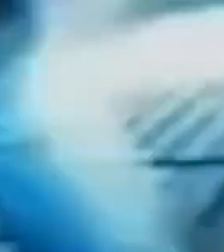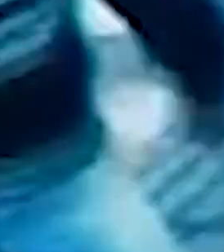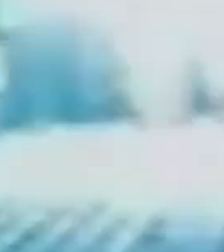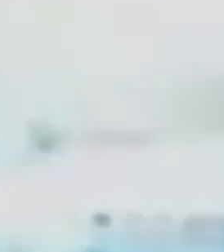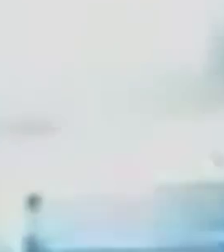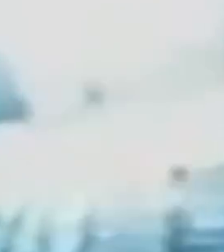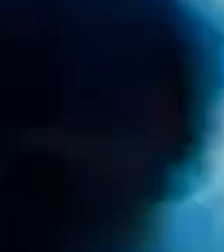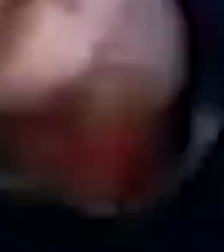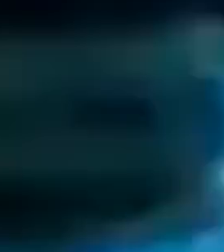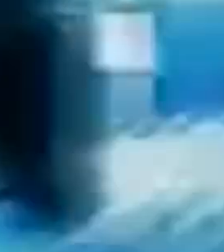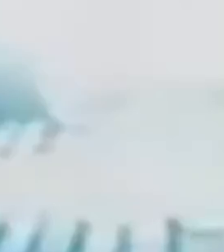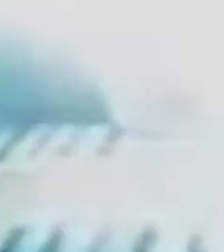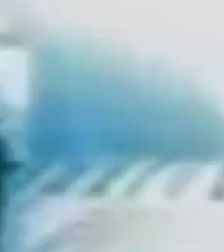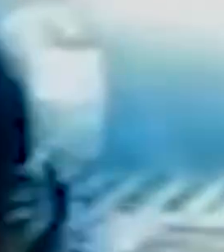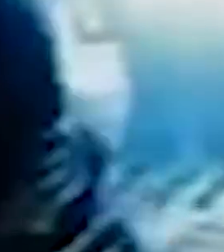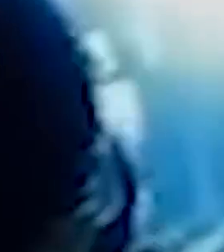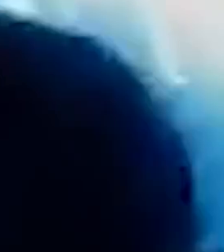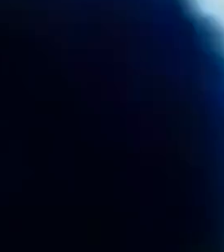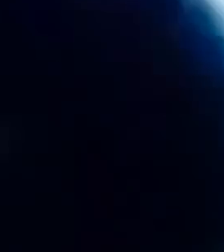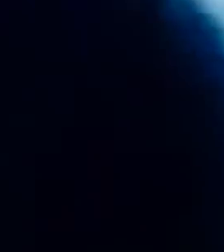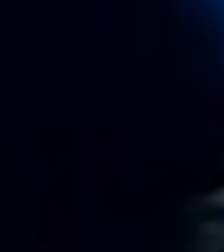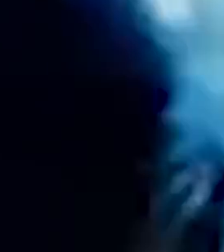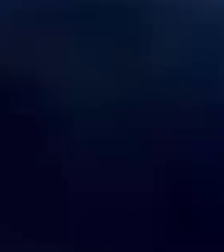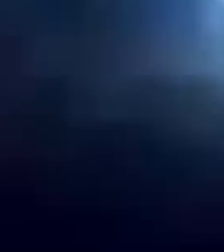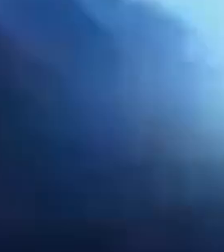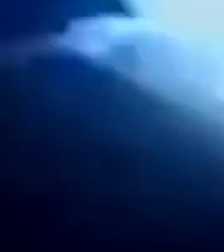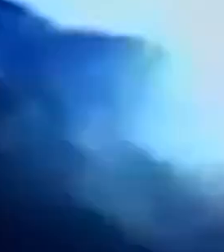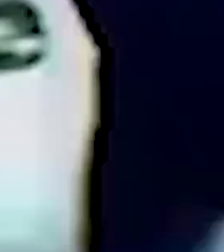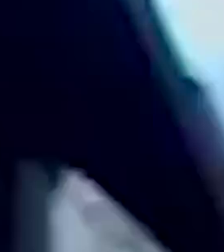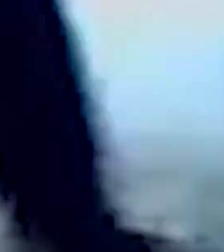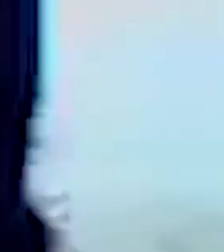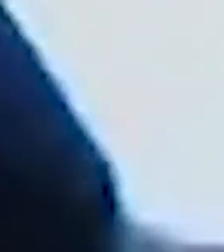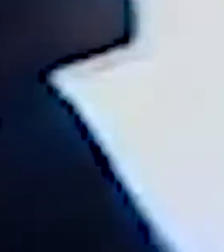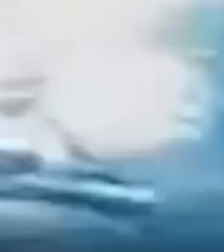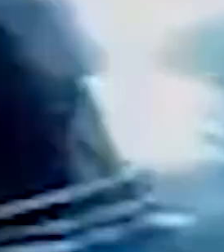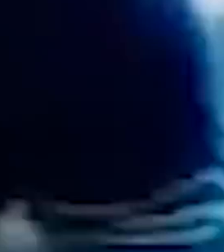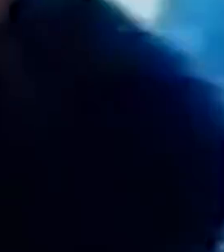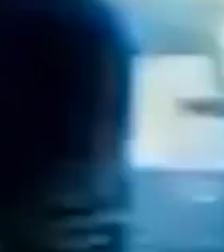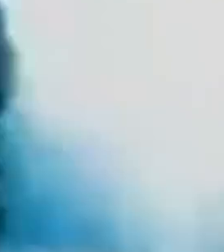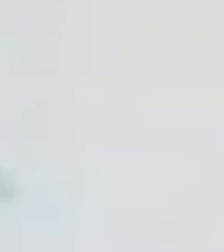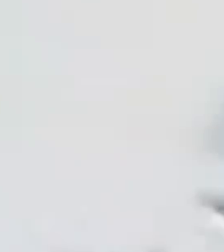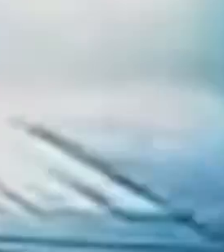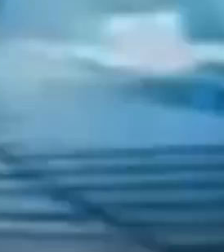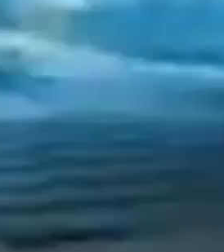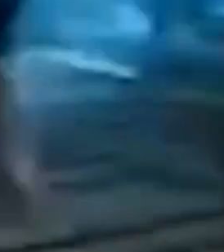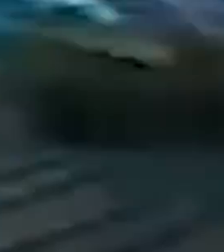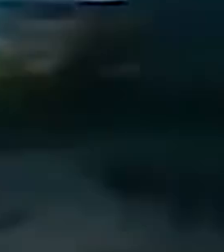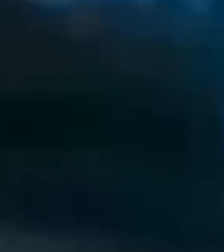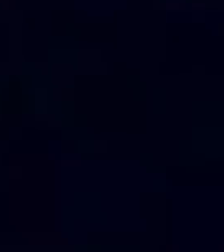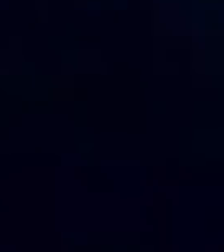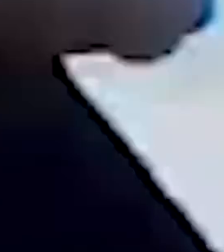vamos a pelear en mano de pobreza que capit no se te suba la cabeza como los ríos que bajan por la sierra voy a bajar con la mano llena